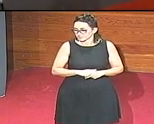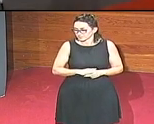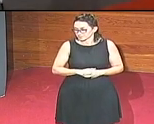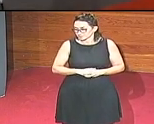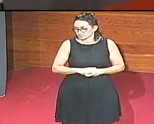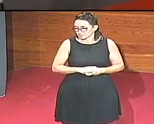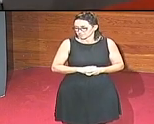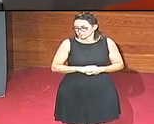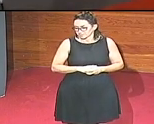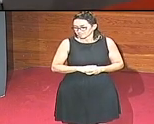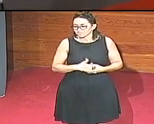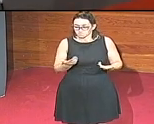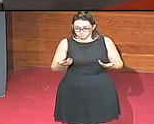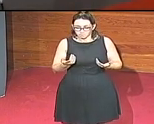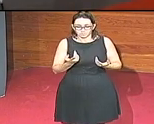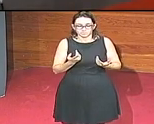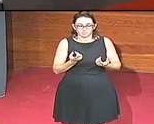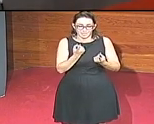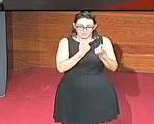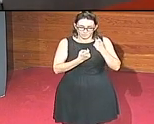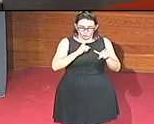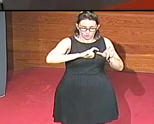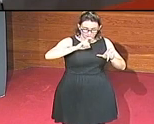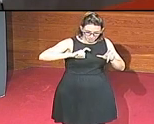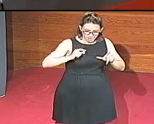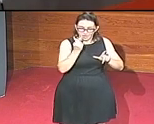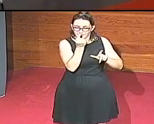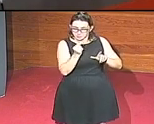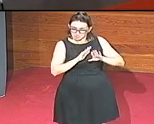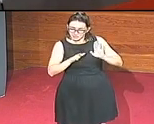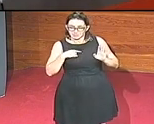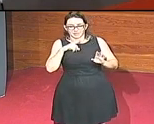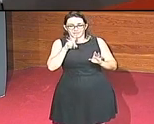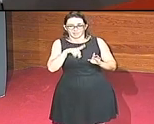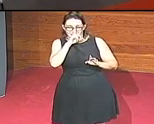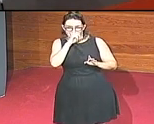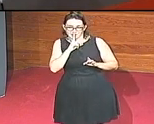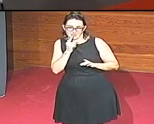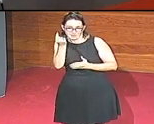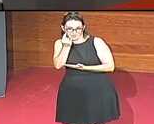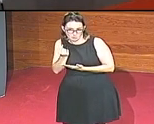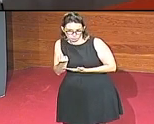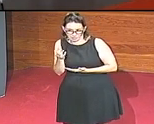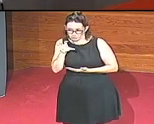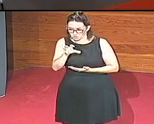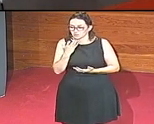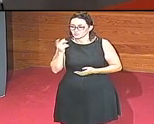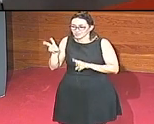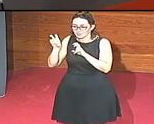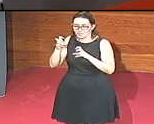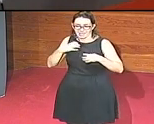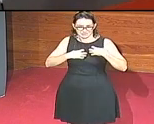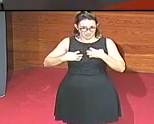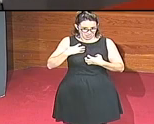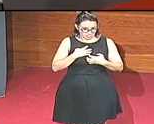y a partir de infografías y de periodismo dibujado hago ilustraciones por ejemplo me plantean hacer un tema sobre la ansiedad y